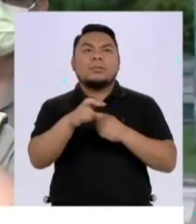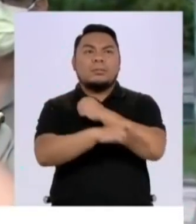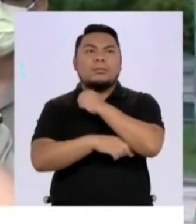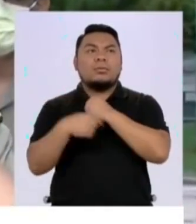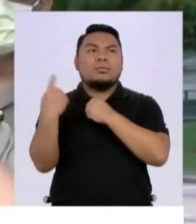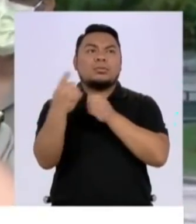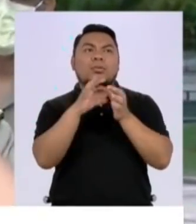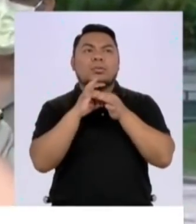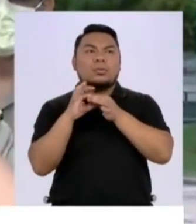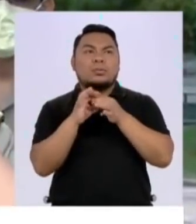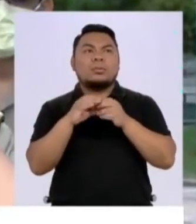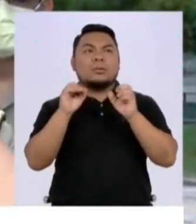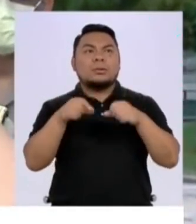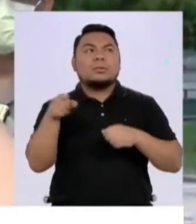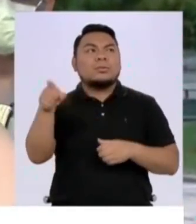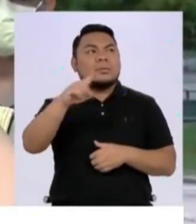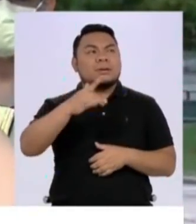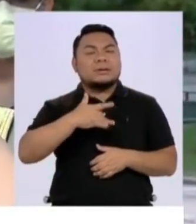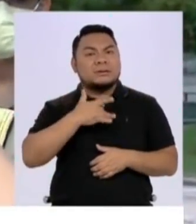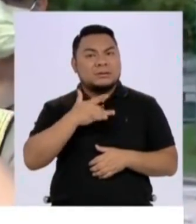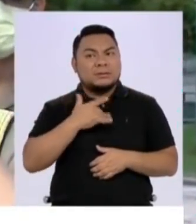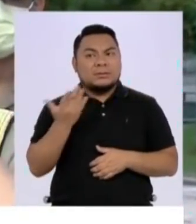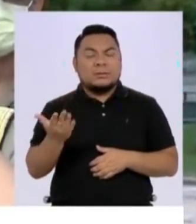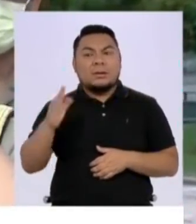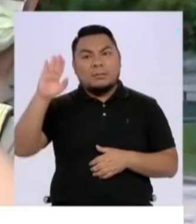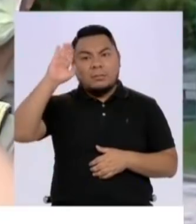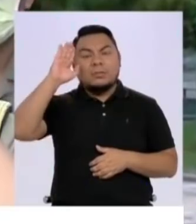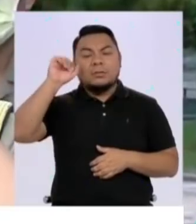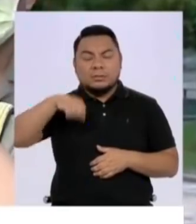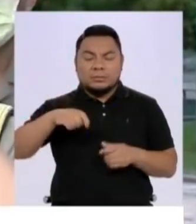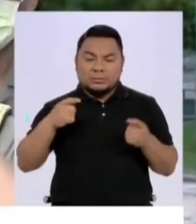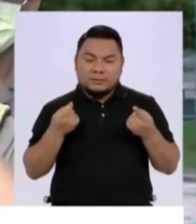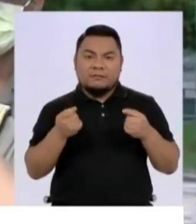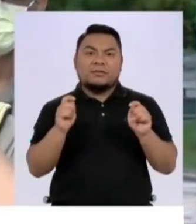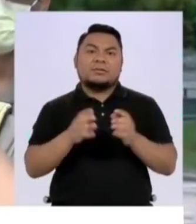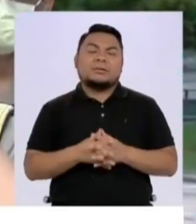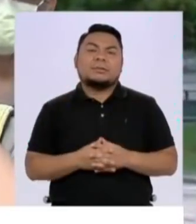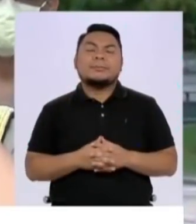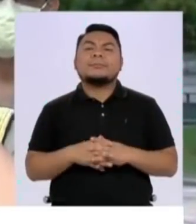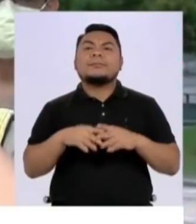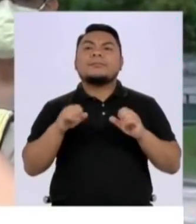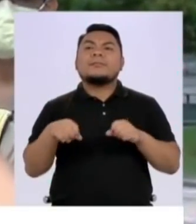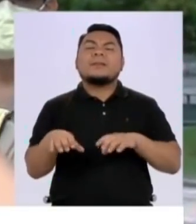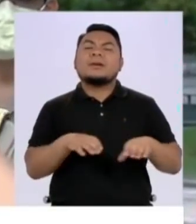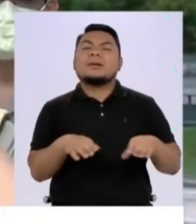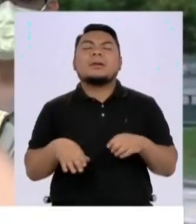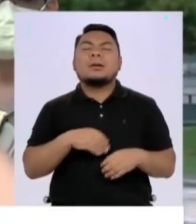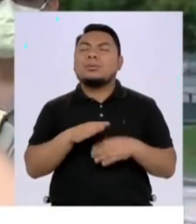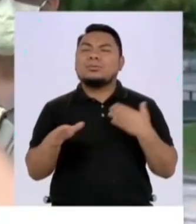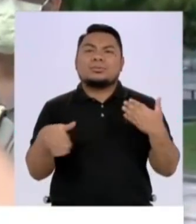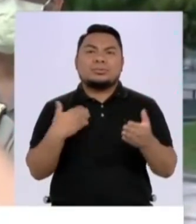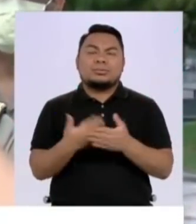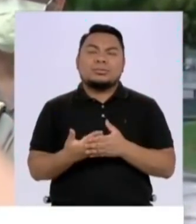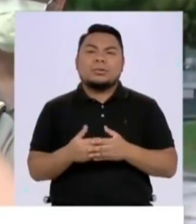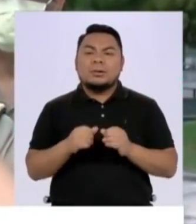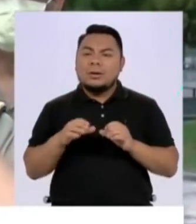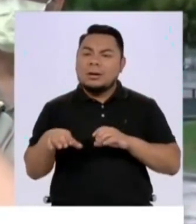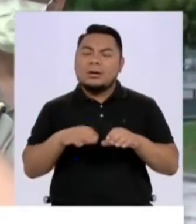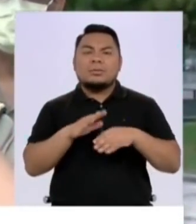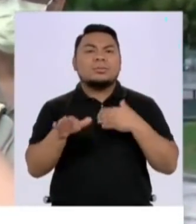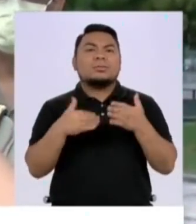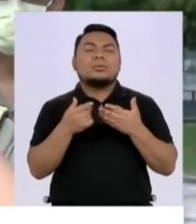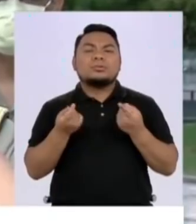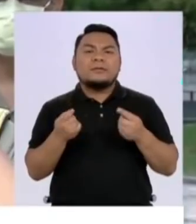estar juntos y sientan ustedes que nuestra policía se está esforzando, que está haciendo todo y hará todos